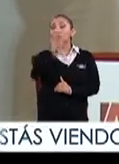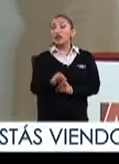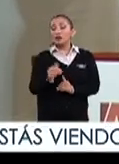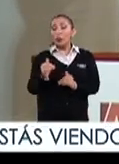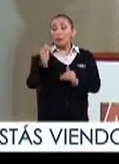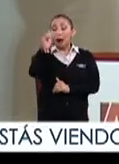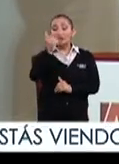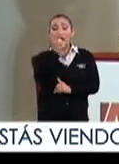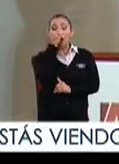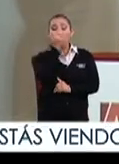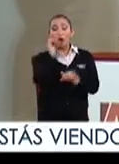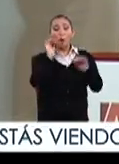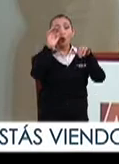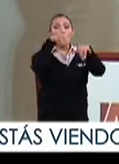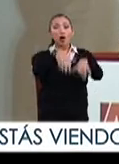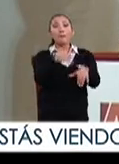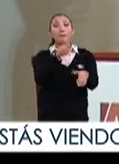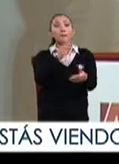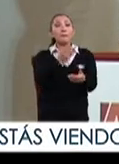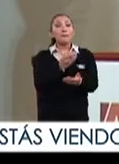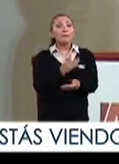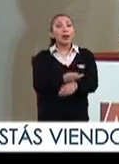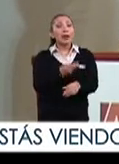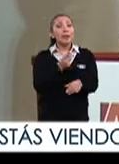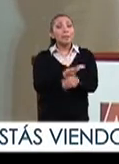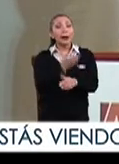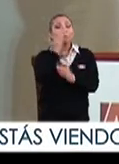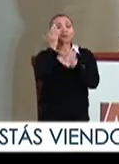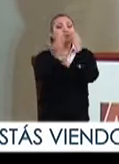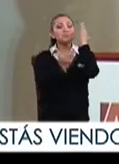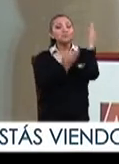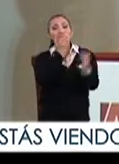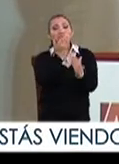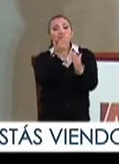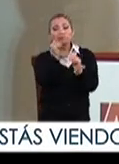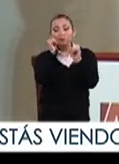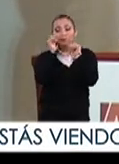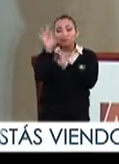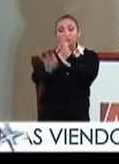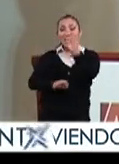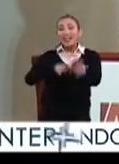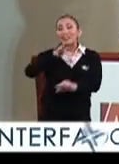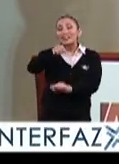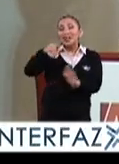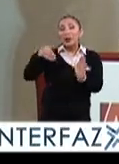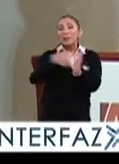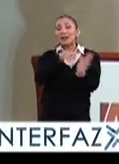10.8% la matrícula del nivel medio superior, incrementando la atención de